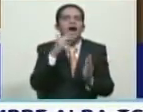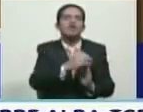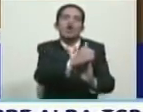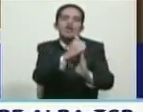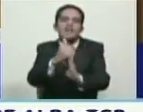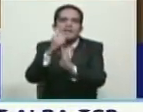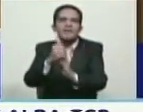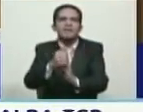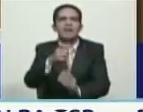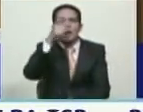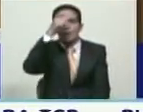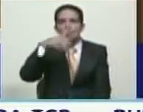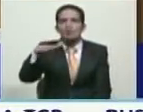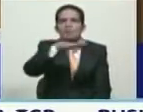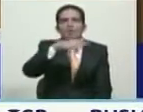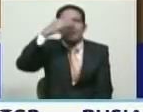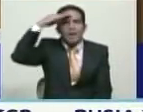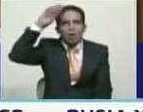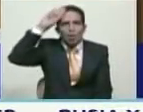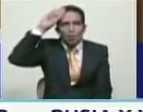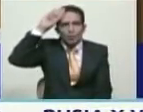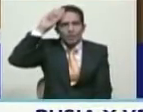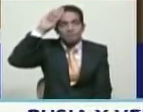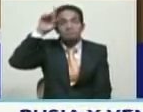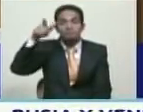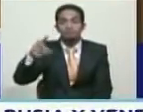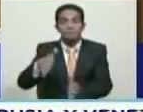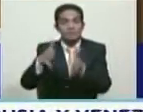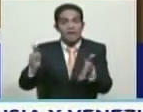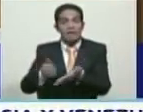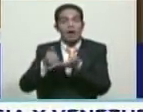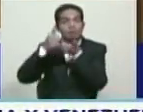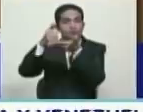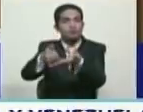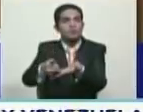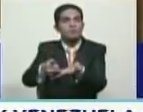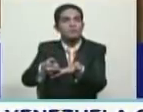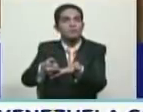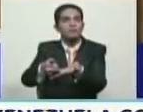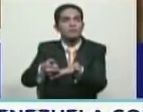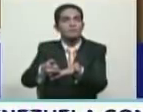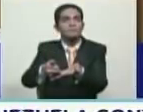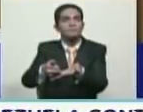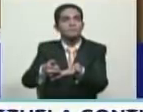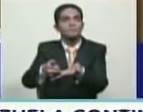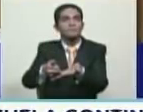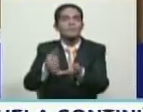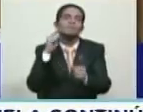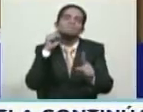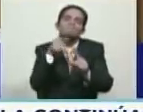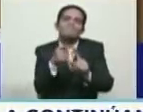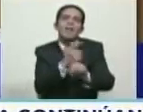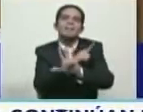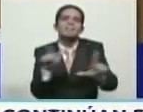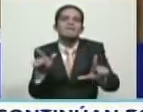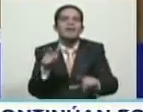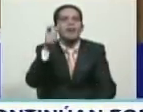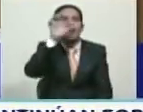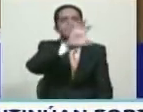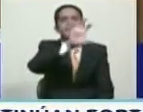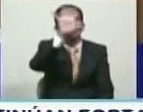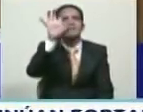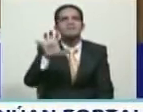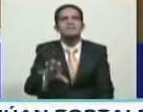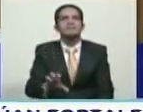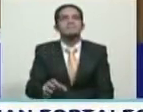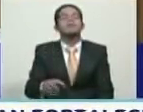pueblo cubano, un gran aporte para la liberación de los pueblos. Por eso